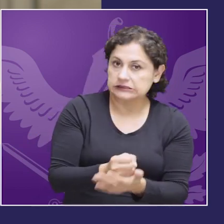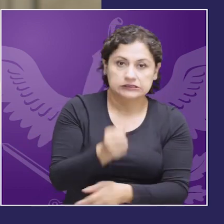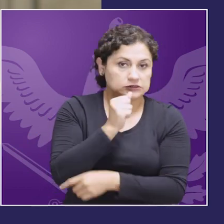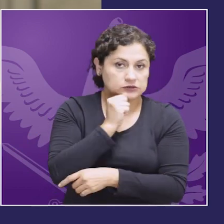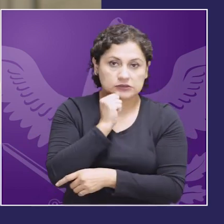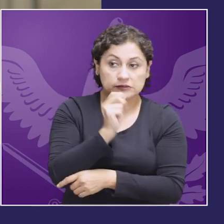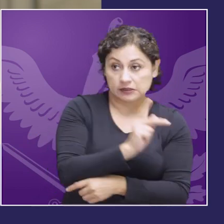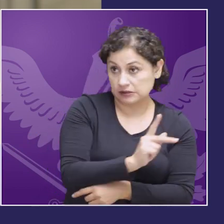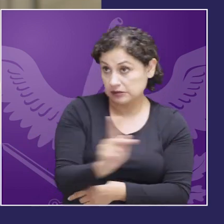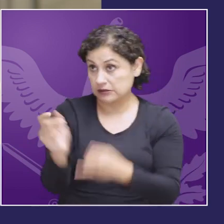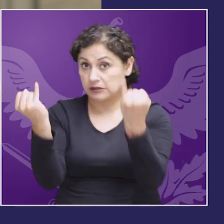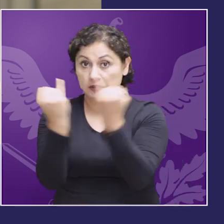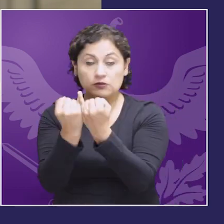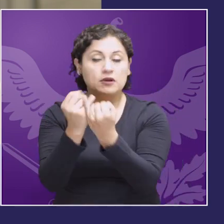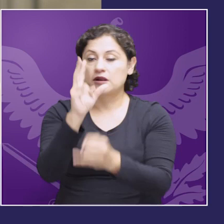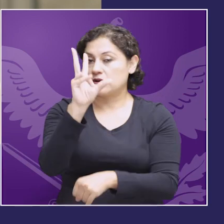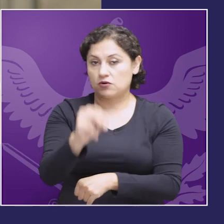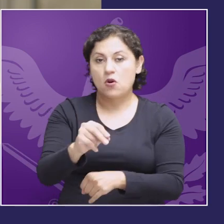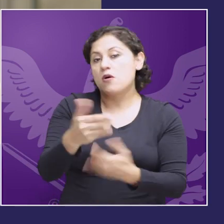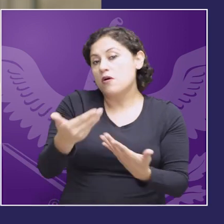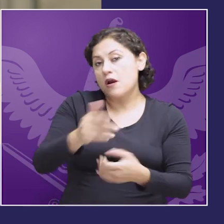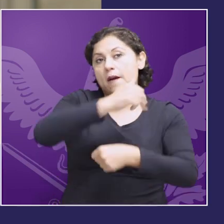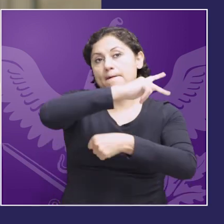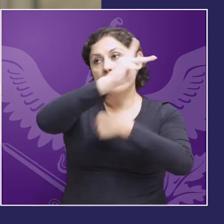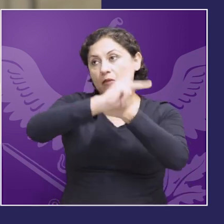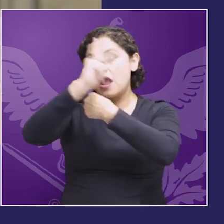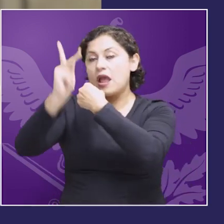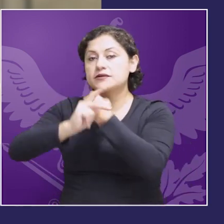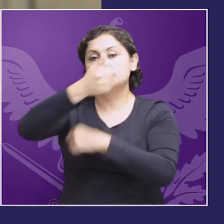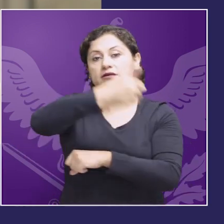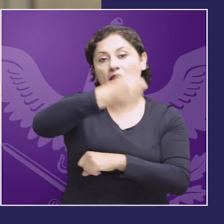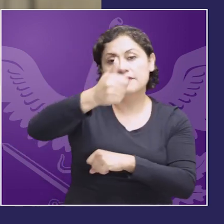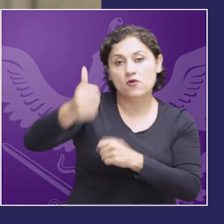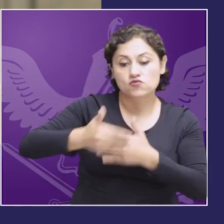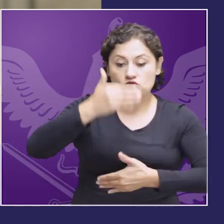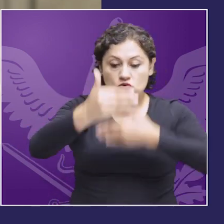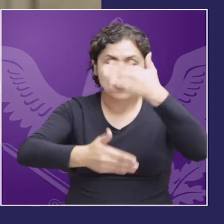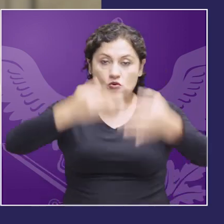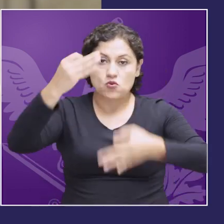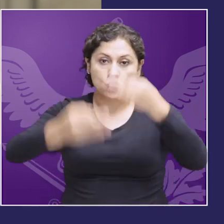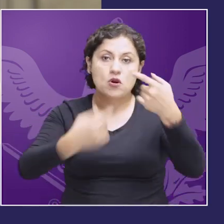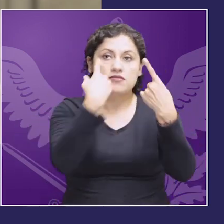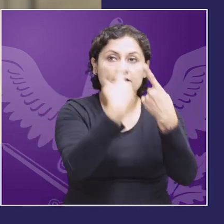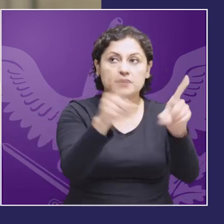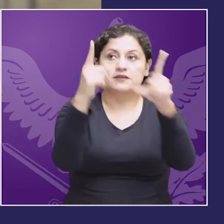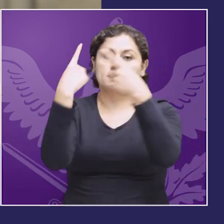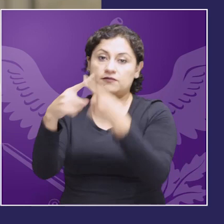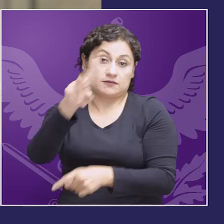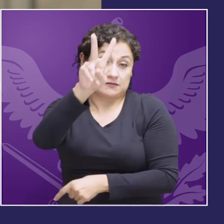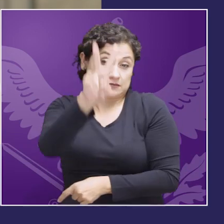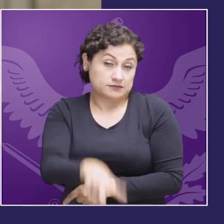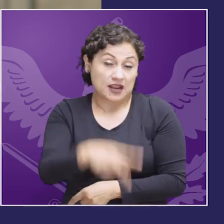en la sentencia. Por supuesto que no ha permeado suficientemente como para que todos lo hagan de la misma manera, por lo tanto, y tenemos diferencias procesales,